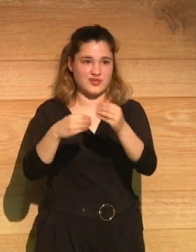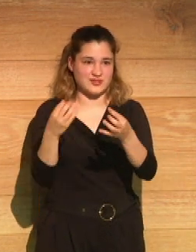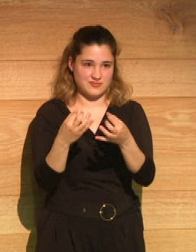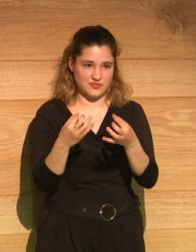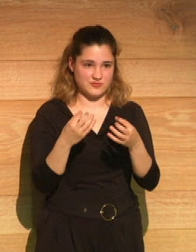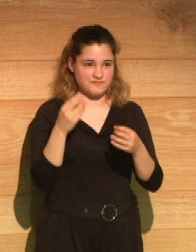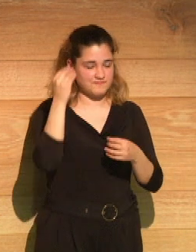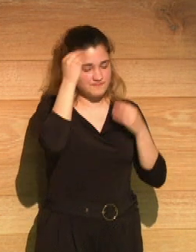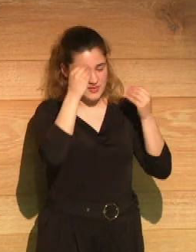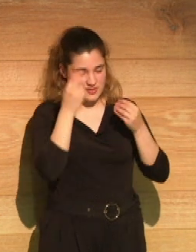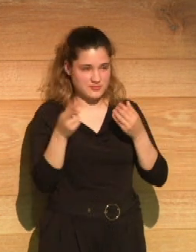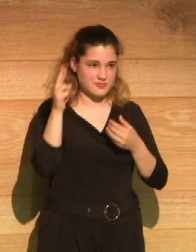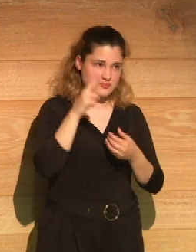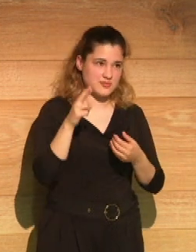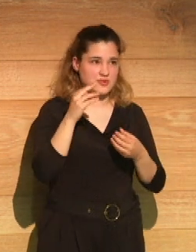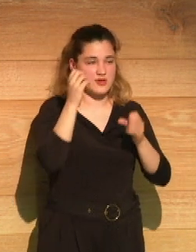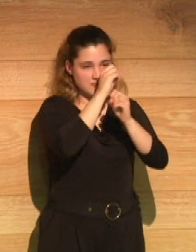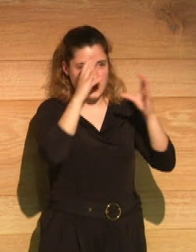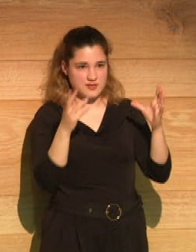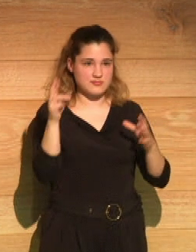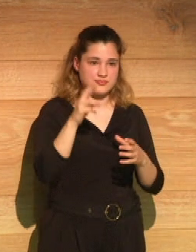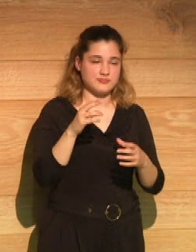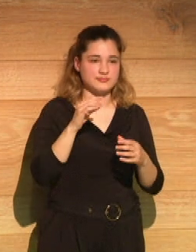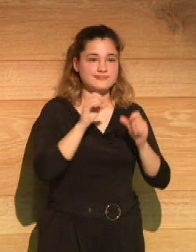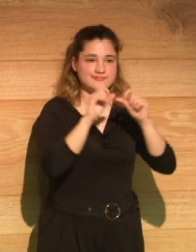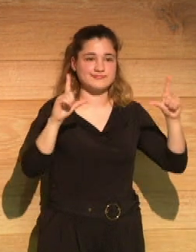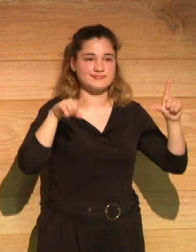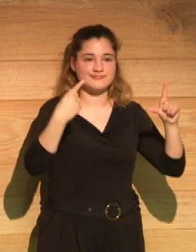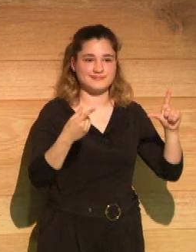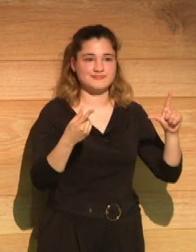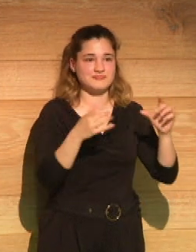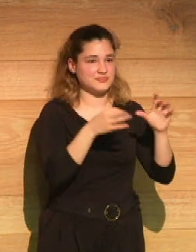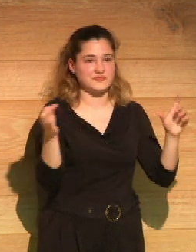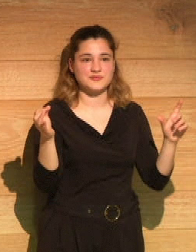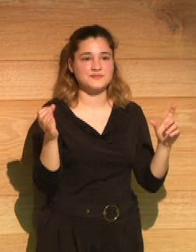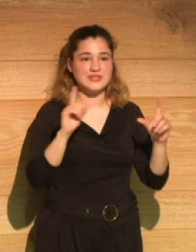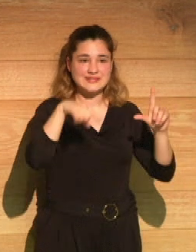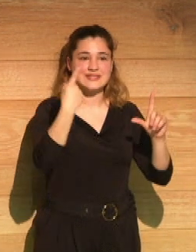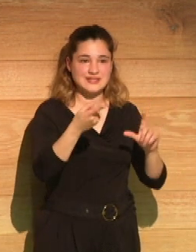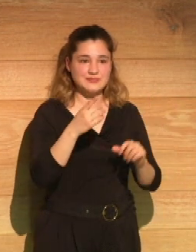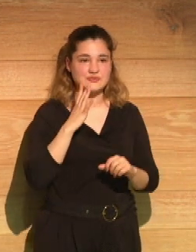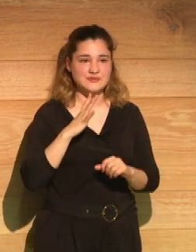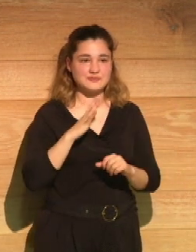a reimaginarlo. A ver, la siguiente diapositiva, creo que tenemos, perfecto. La siguiente, por favor.